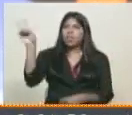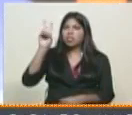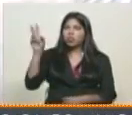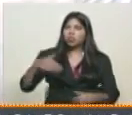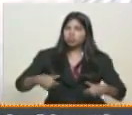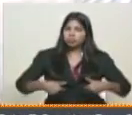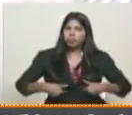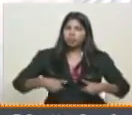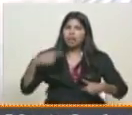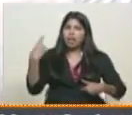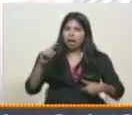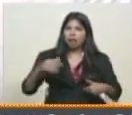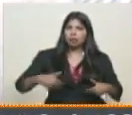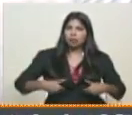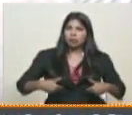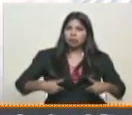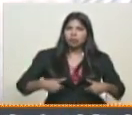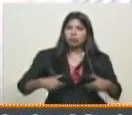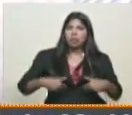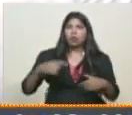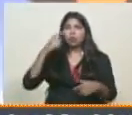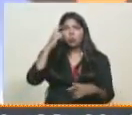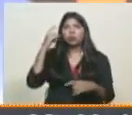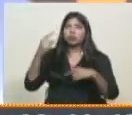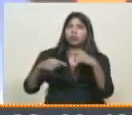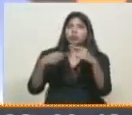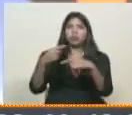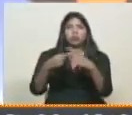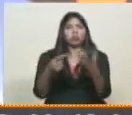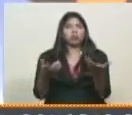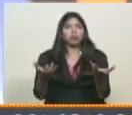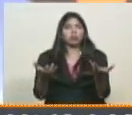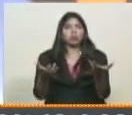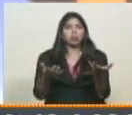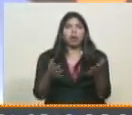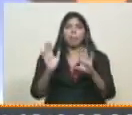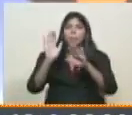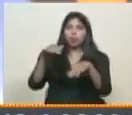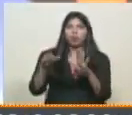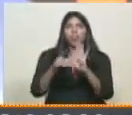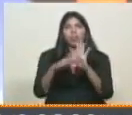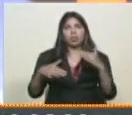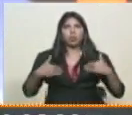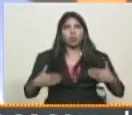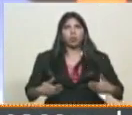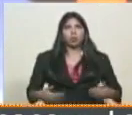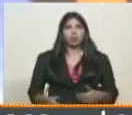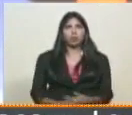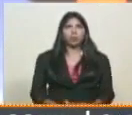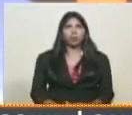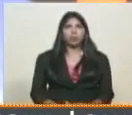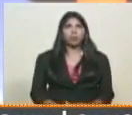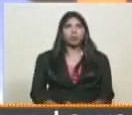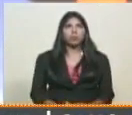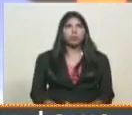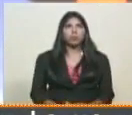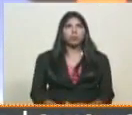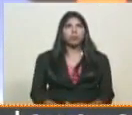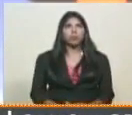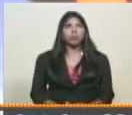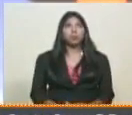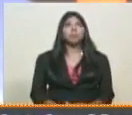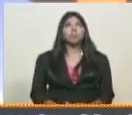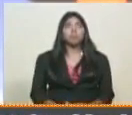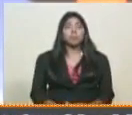precisamente por reconocer cada día más los derechos humanos no quisiera dejar a un lado lo que fue también parte de la participación